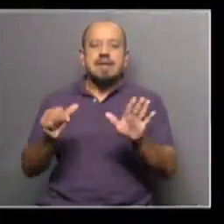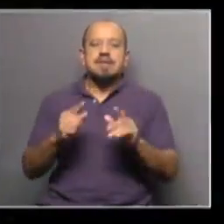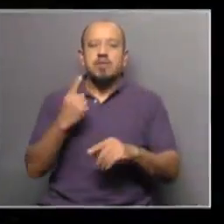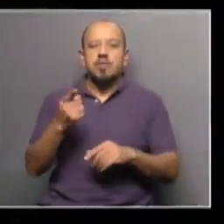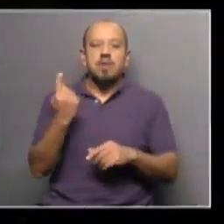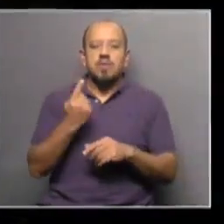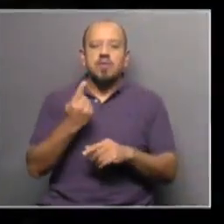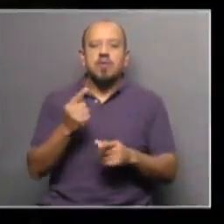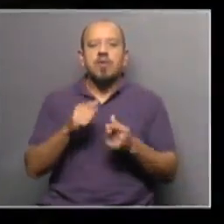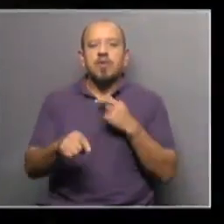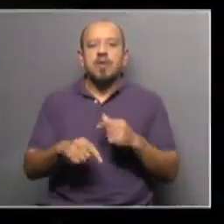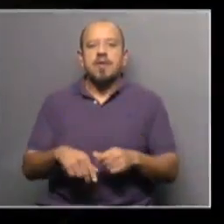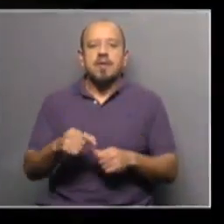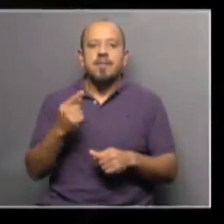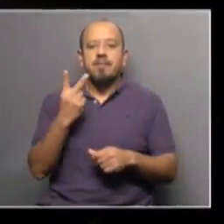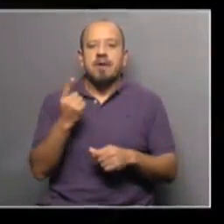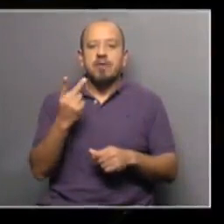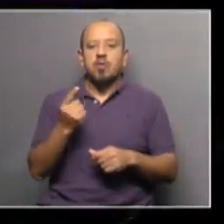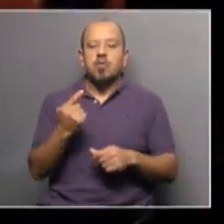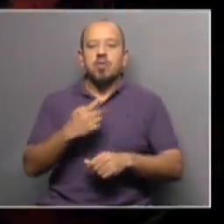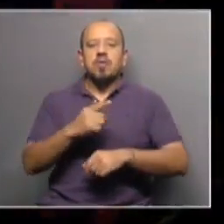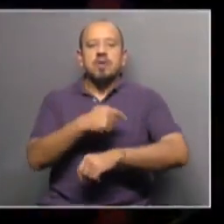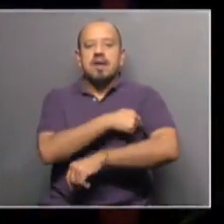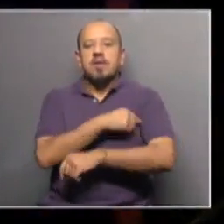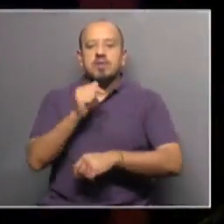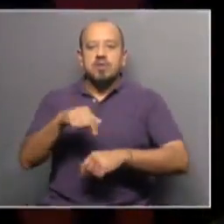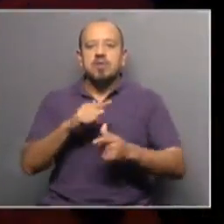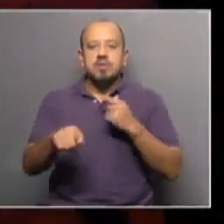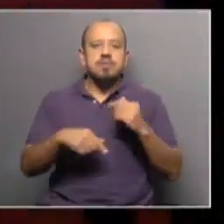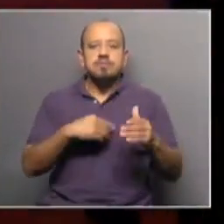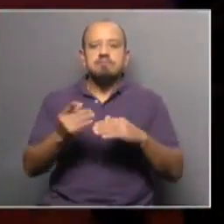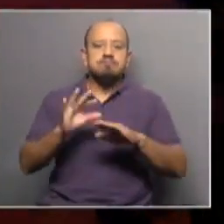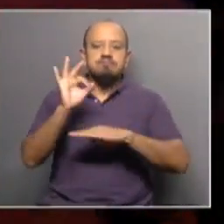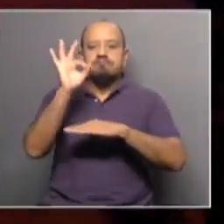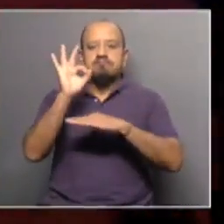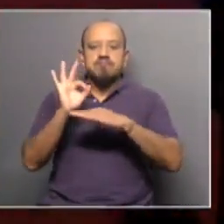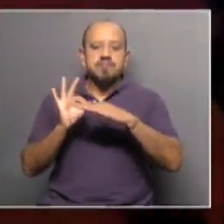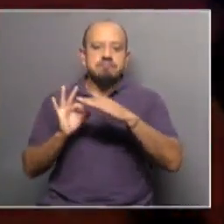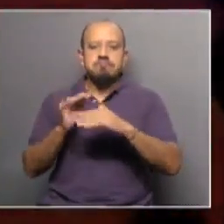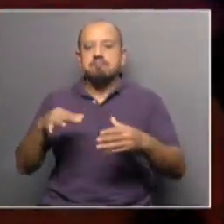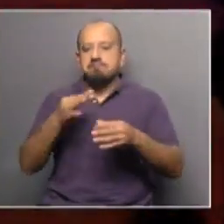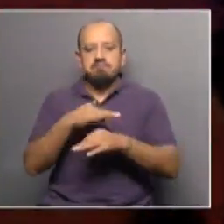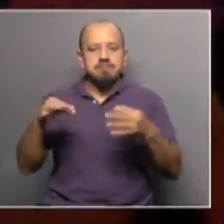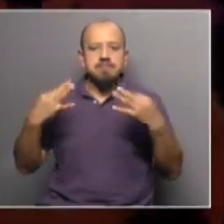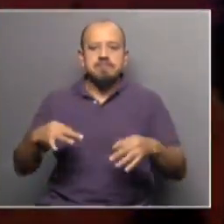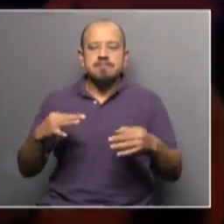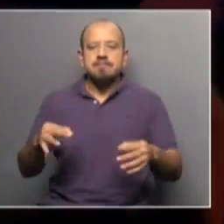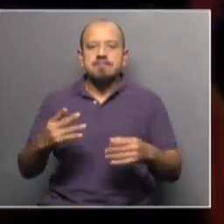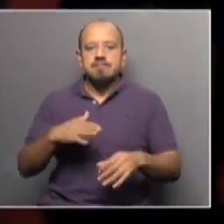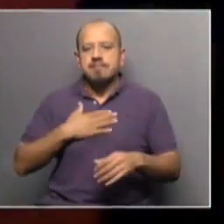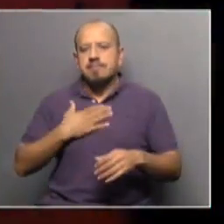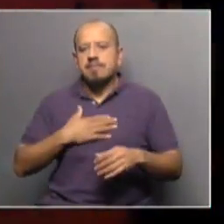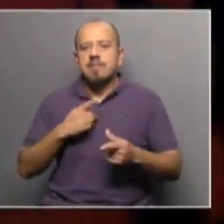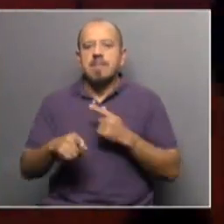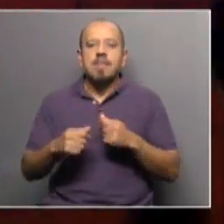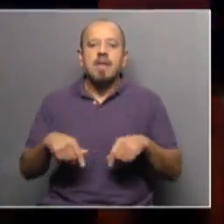18:01 y son 21 grados que hay hoy. Divina tarde hoy en Montevideo, la verdad, un placer.